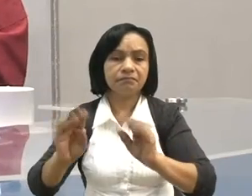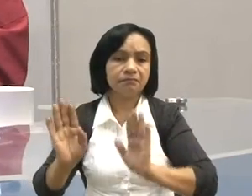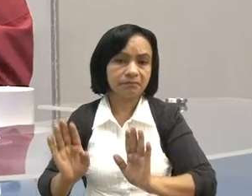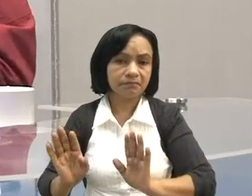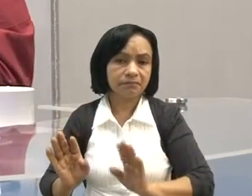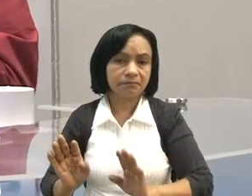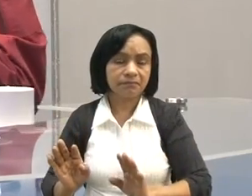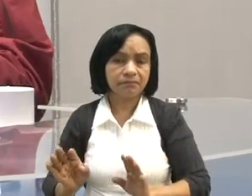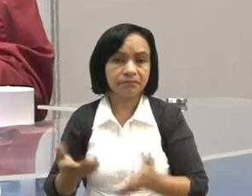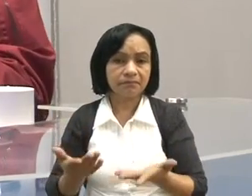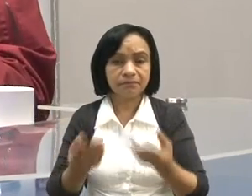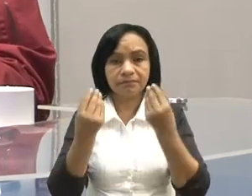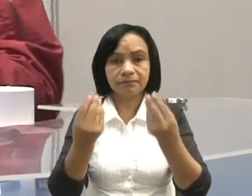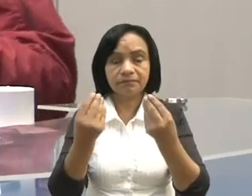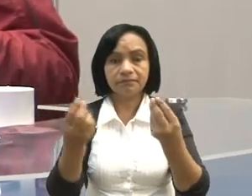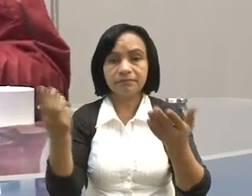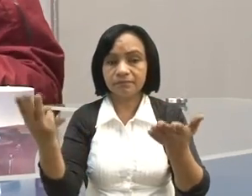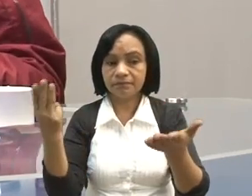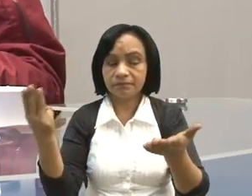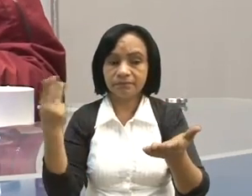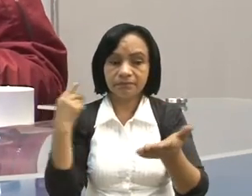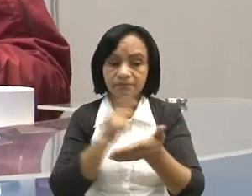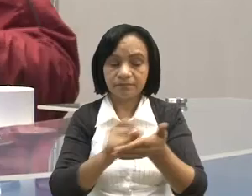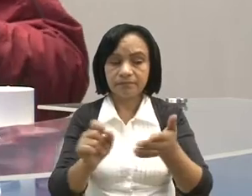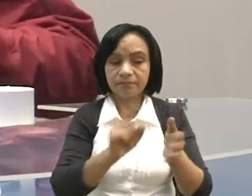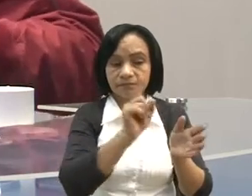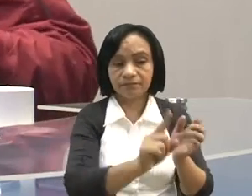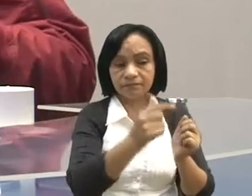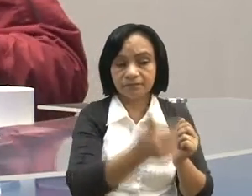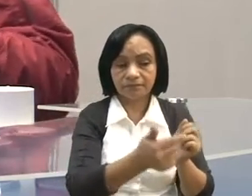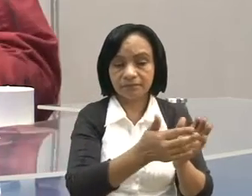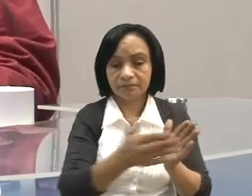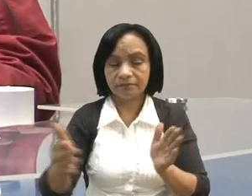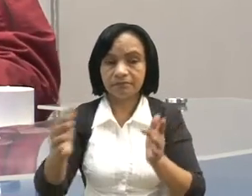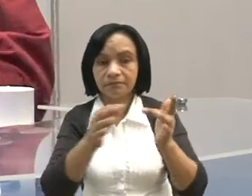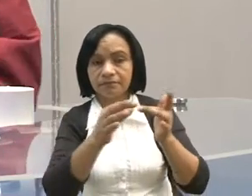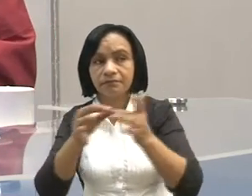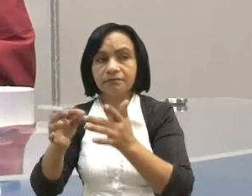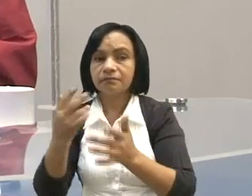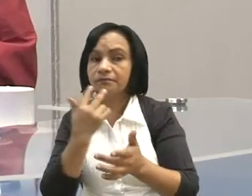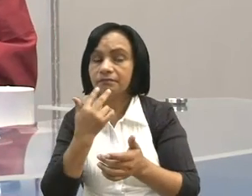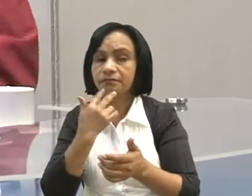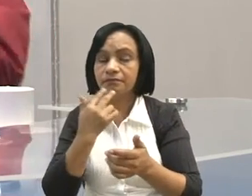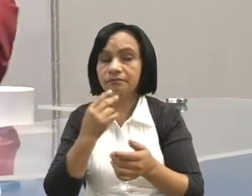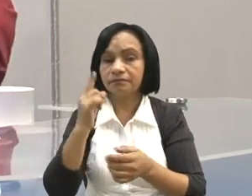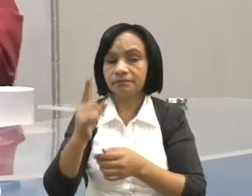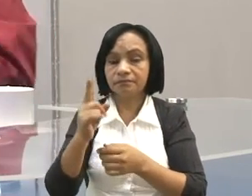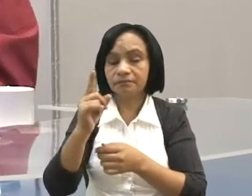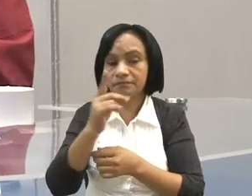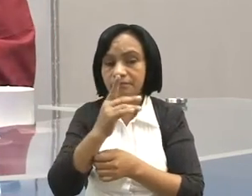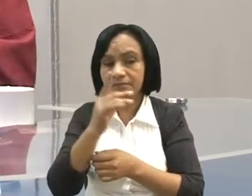Pues entonces, tuviste una gran cantidad de maestros que eran graduados en primaria, pero que no tenían la especialidad para impartir clases en secundaria.